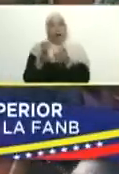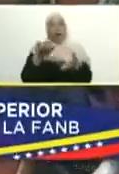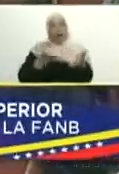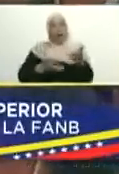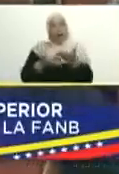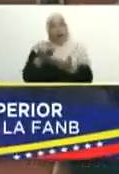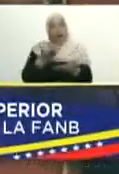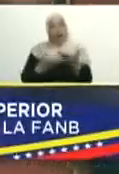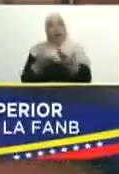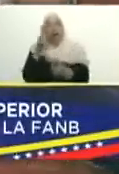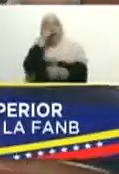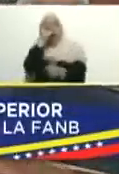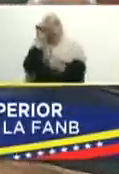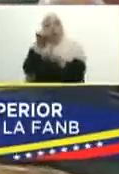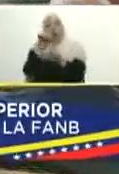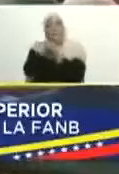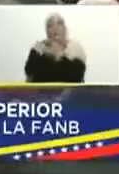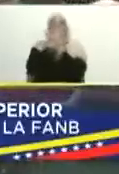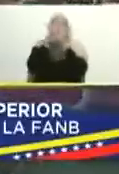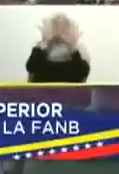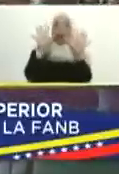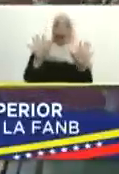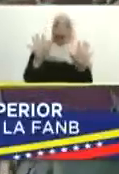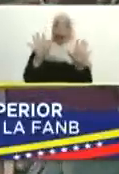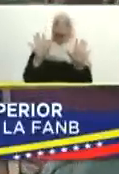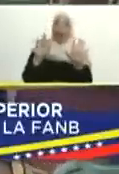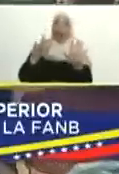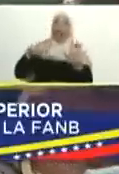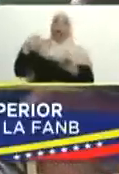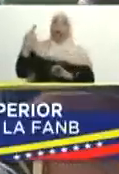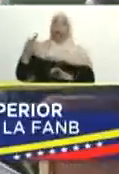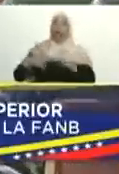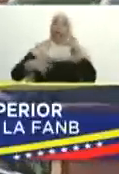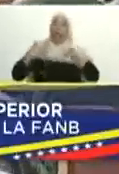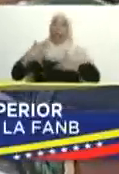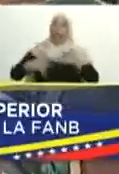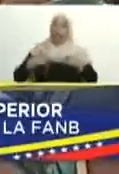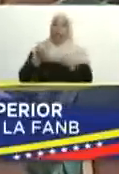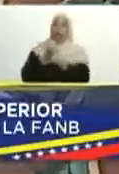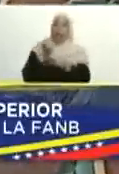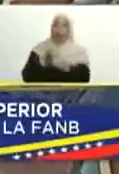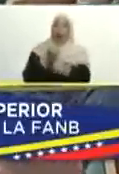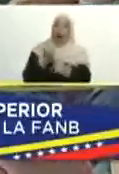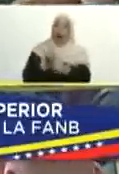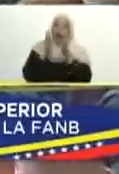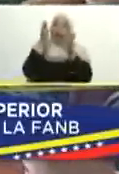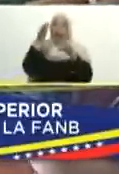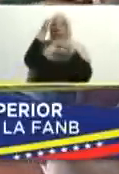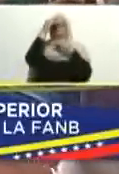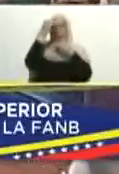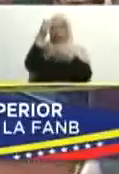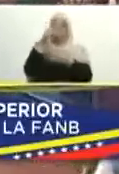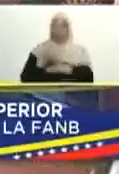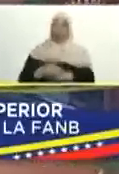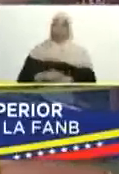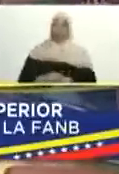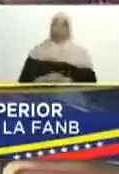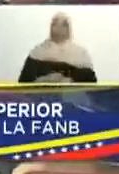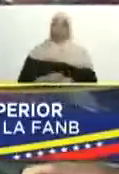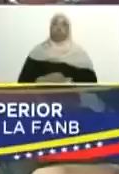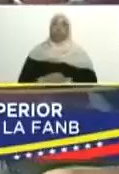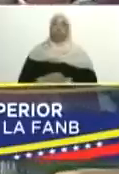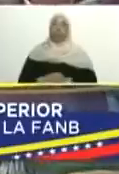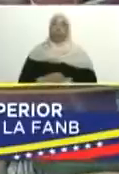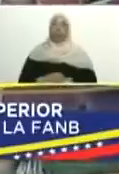visión para la acción. Tenerlo muy claro. La visión, la misión para la acción.